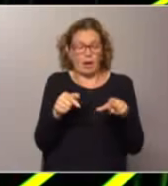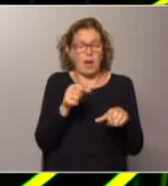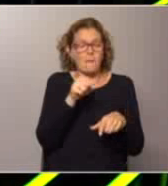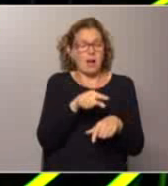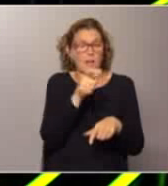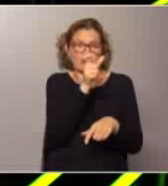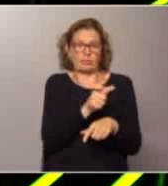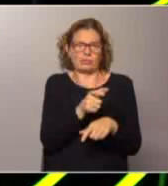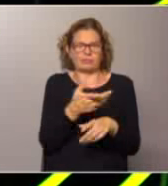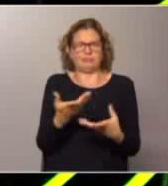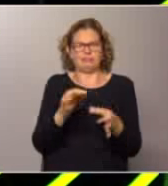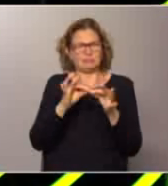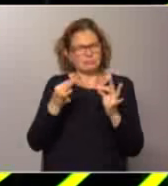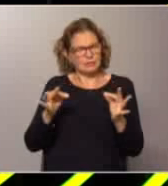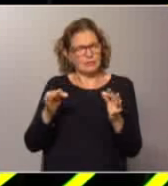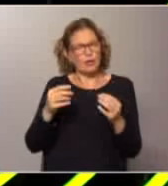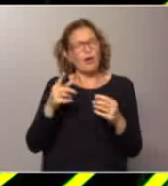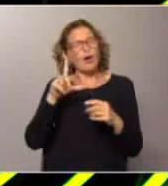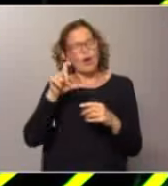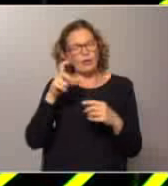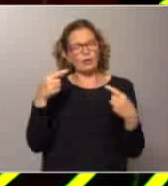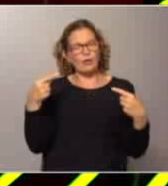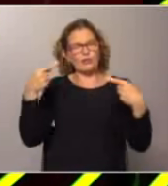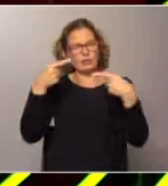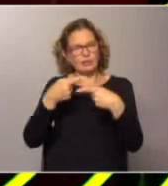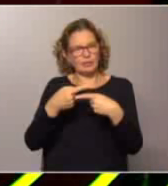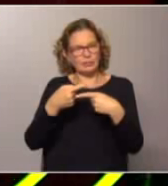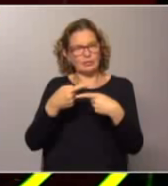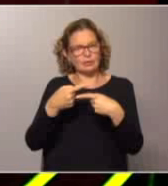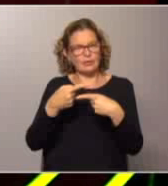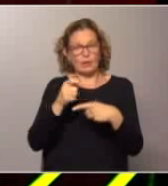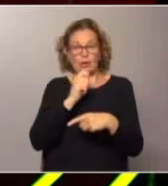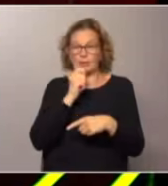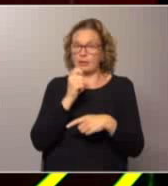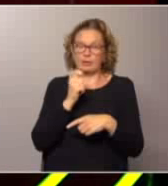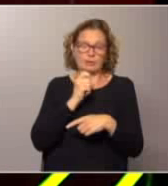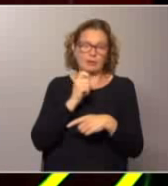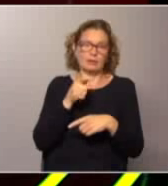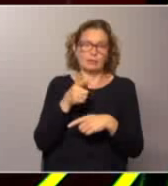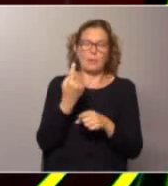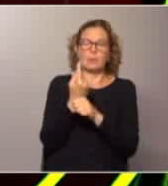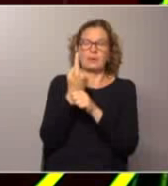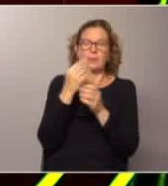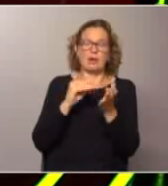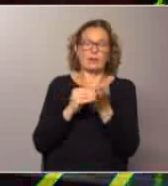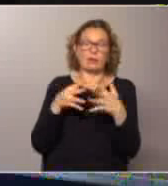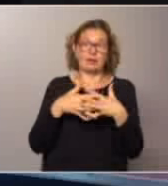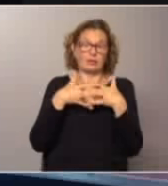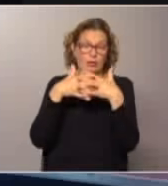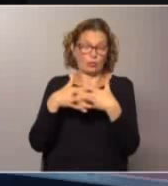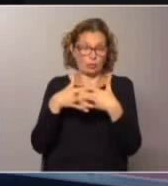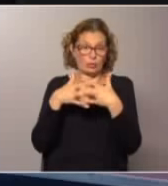que utiliza y obviamente el enfrentamiento directo con la prensa no tratando la por primera vez en la historia de eeuu